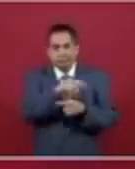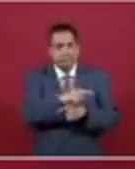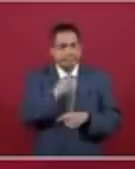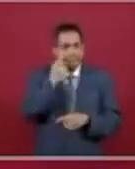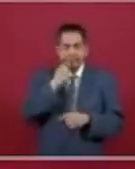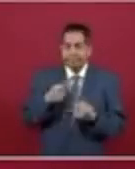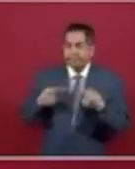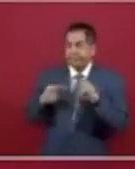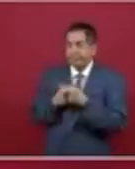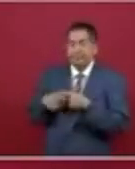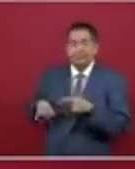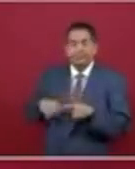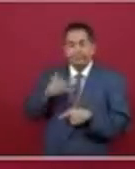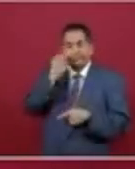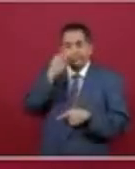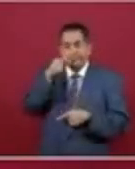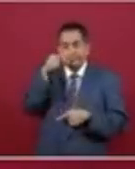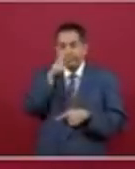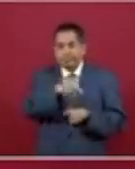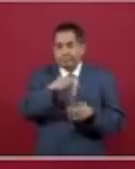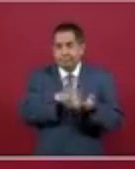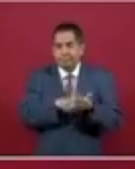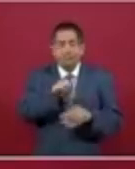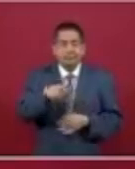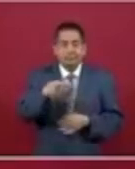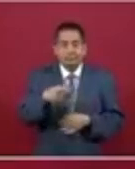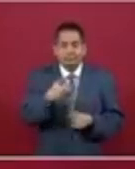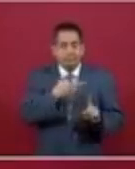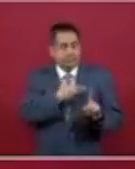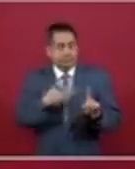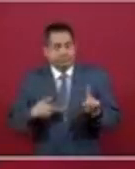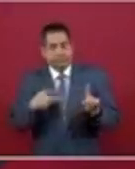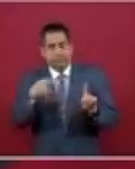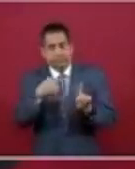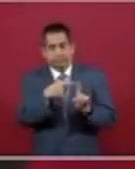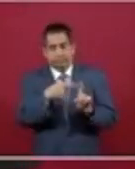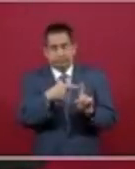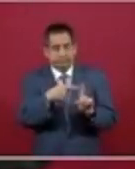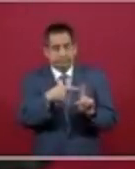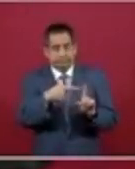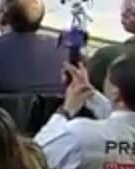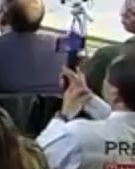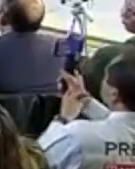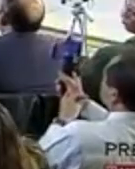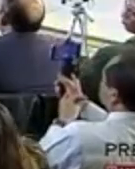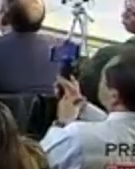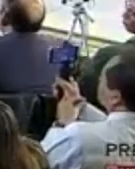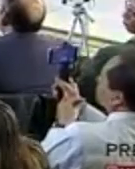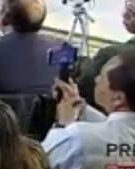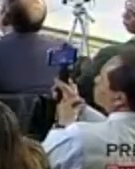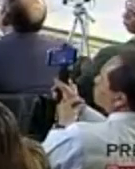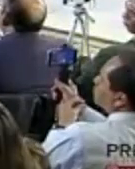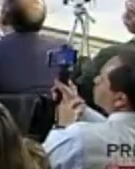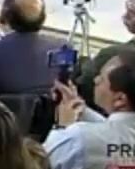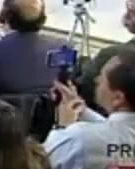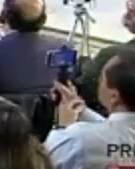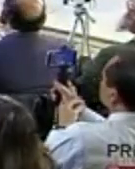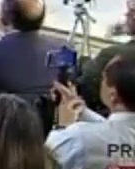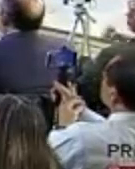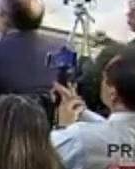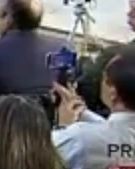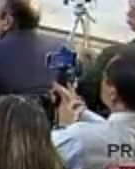interés en el caso del presidente de la llamada